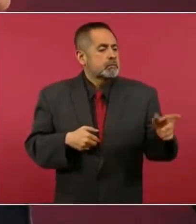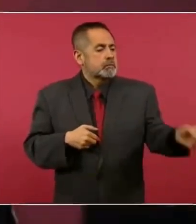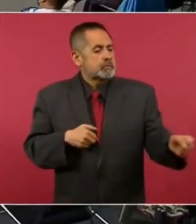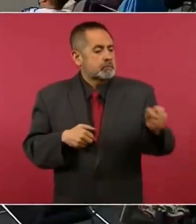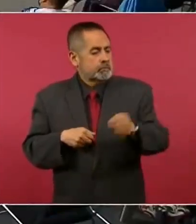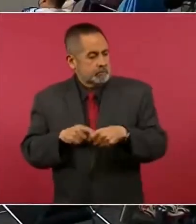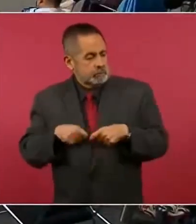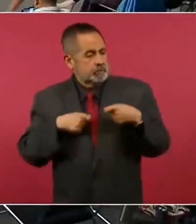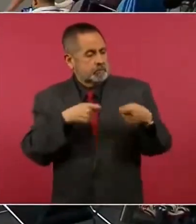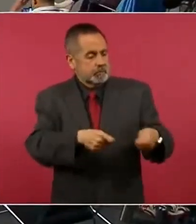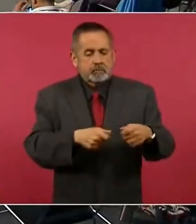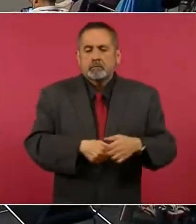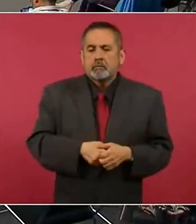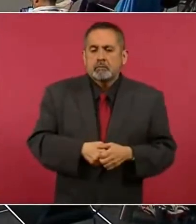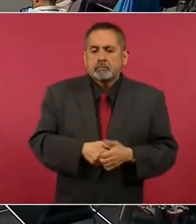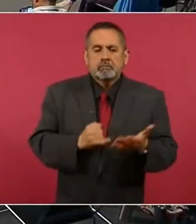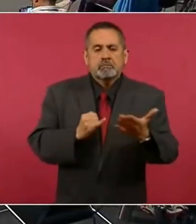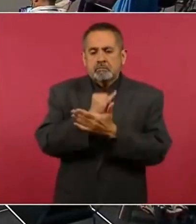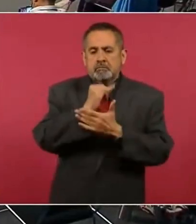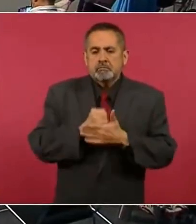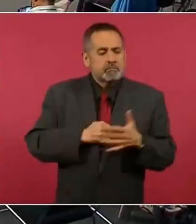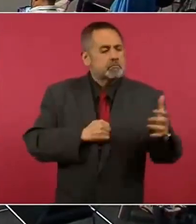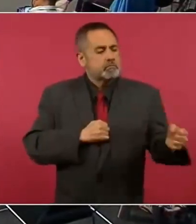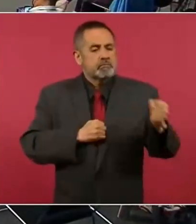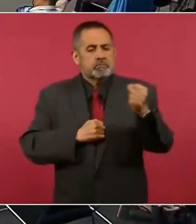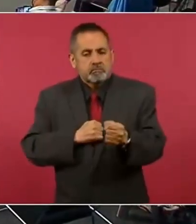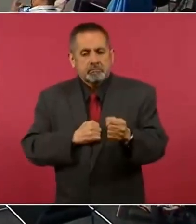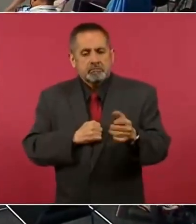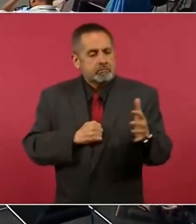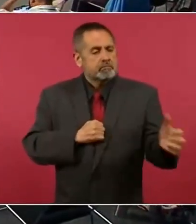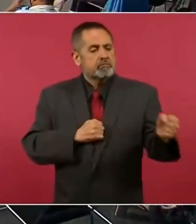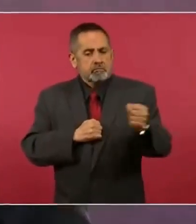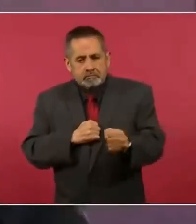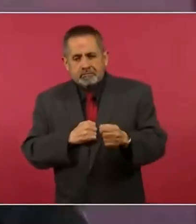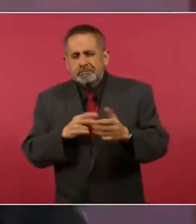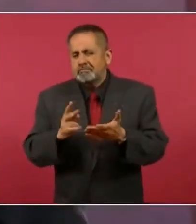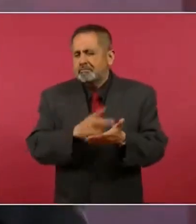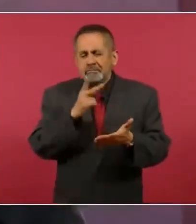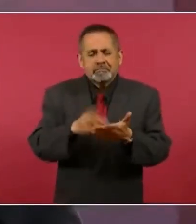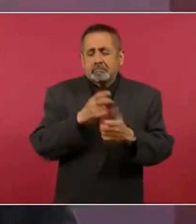el que decidía sobre el candidato.